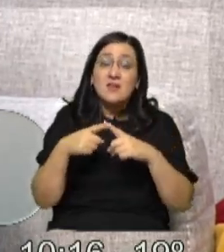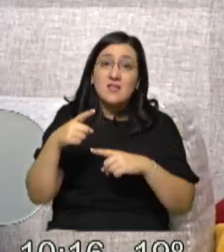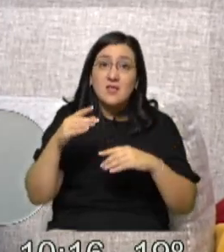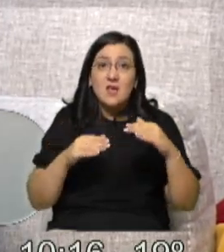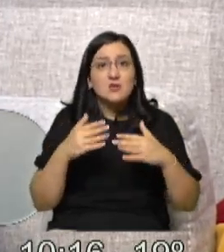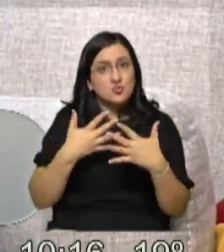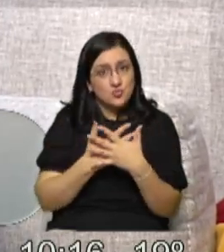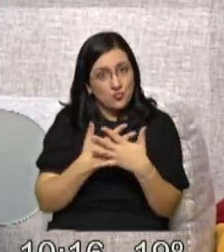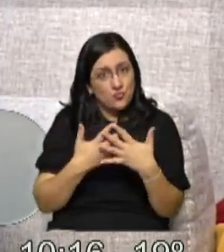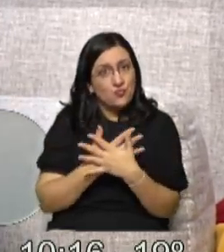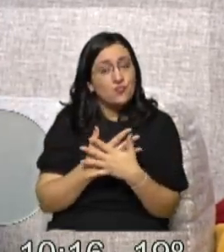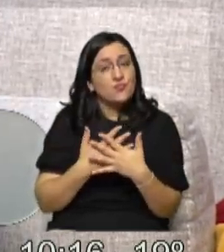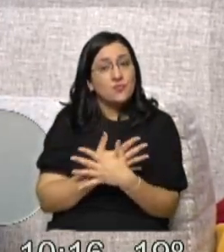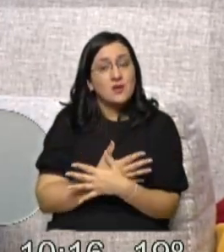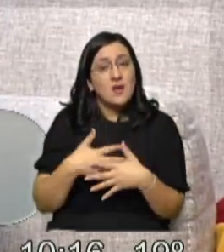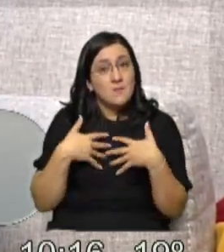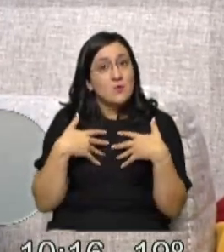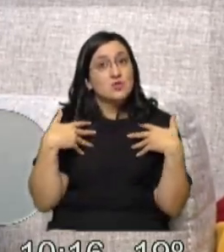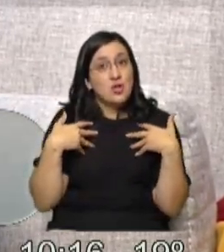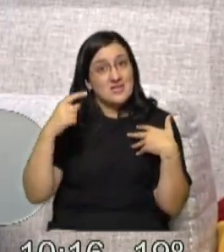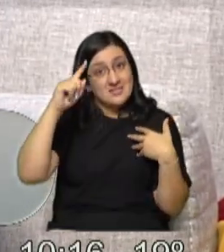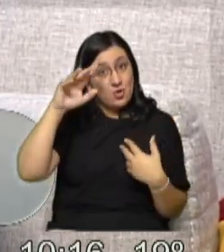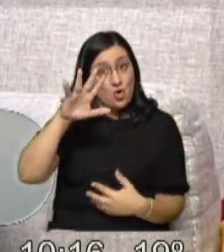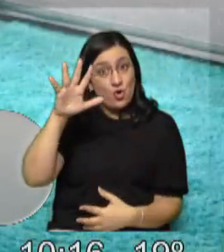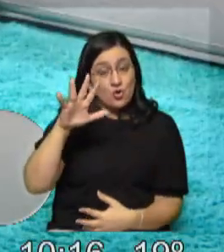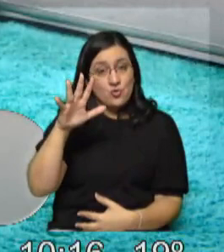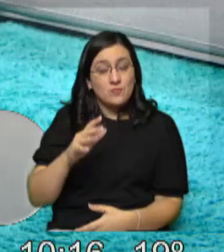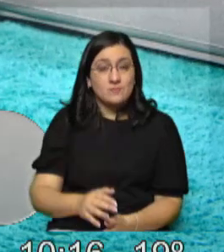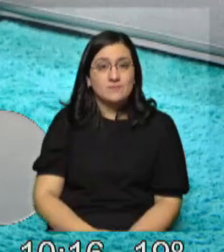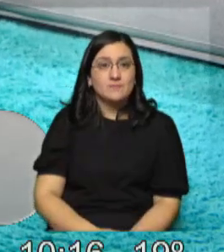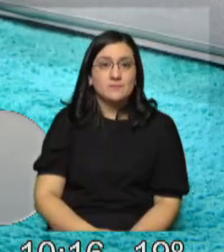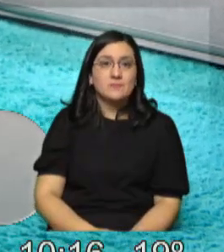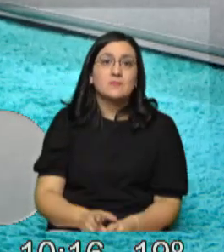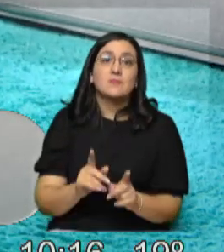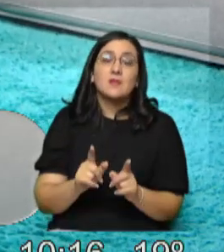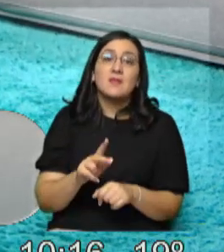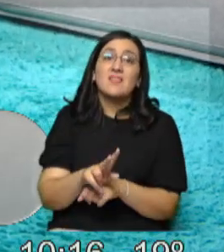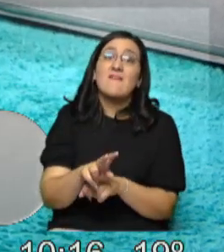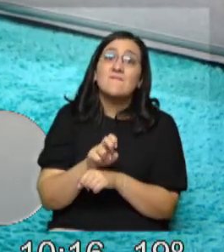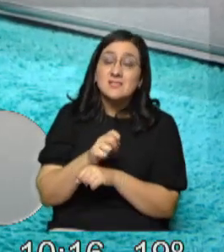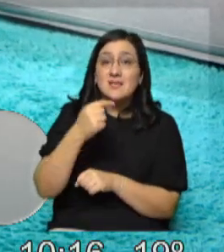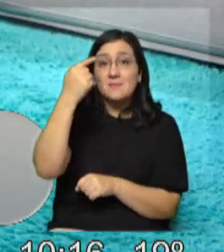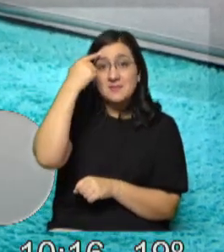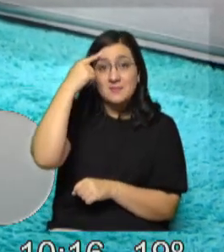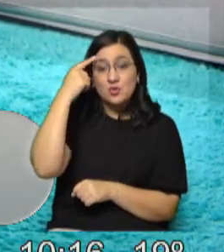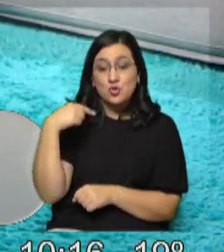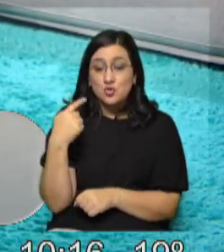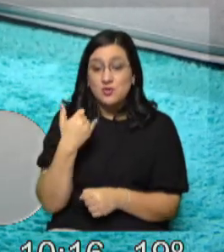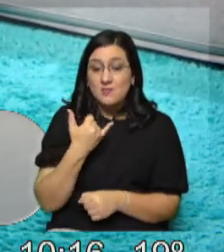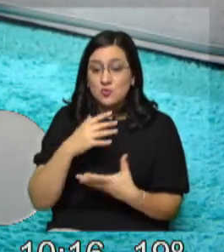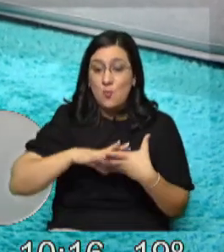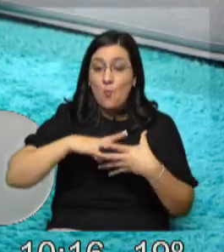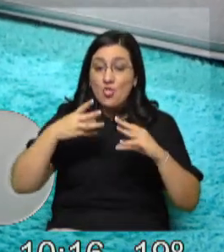hay sufrimiento emocional y psíquico, ¿no? Entonces también la invitación de la física del pensamiento, nosotros tenemos como un modelo que